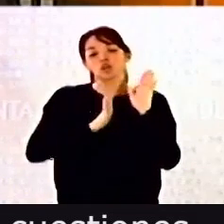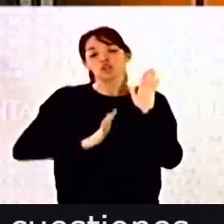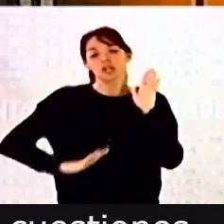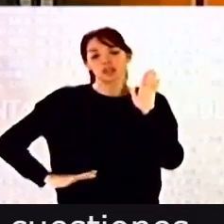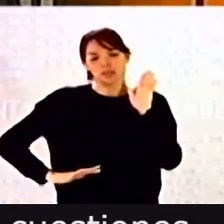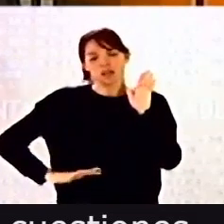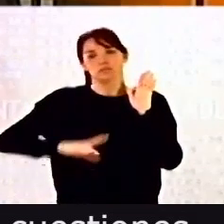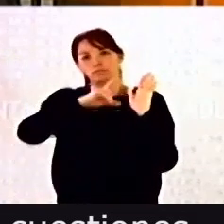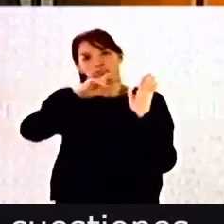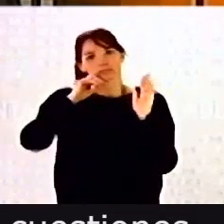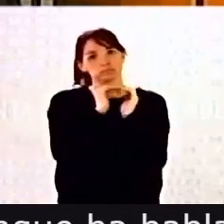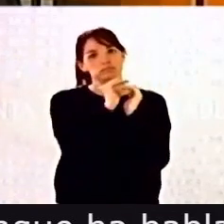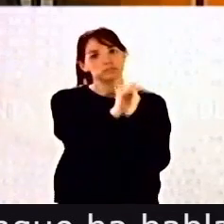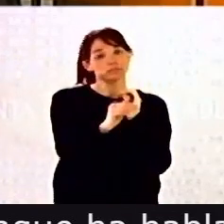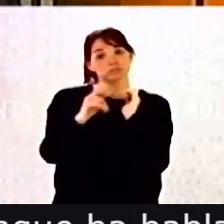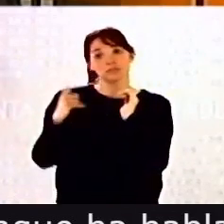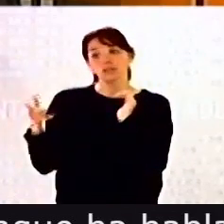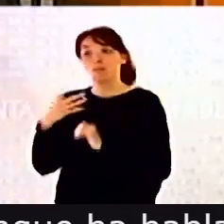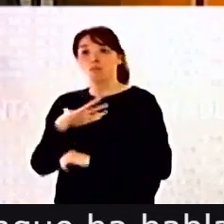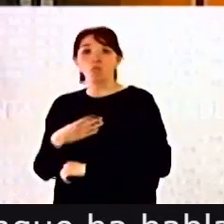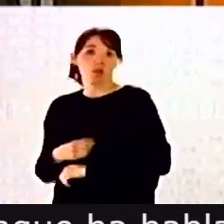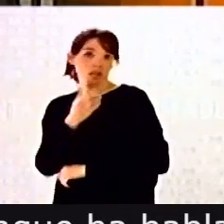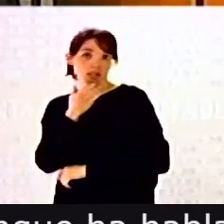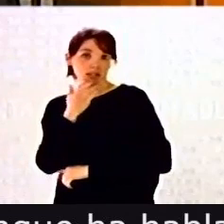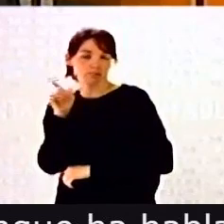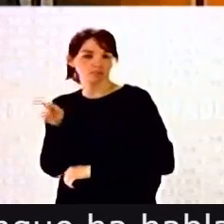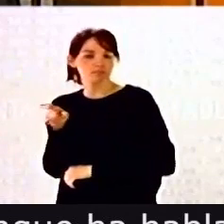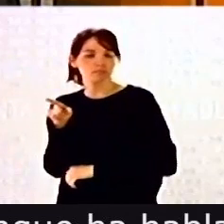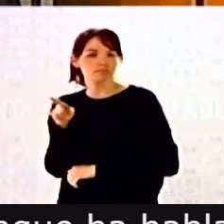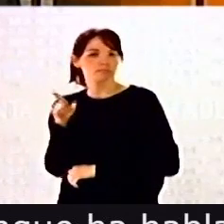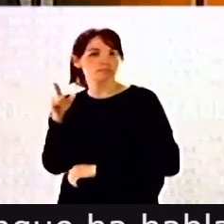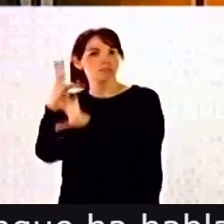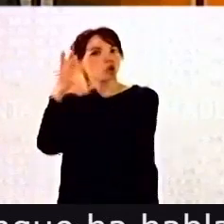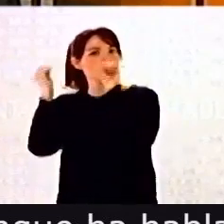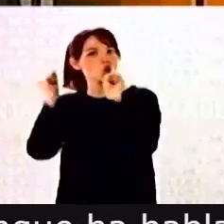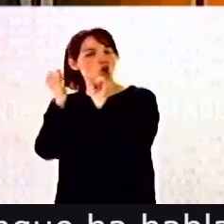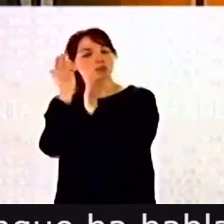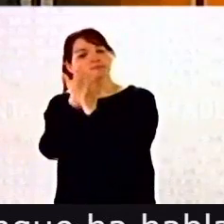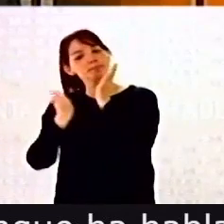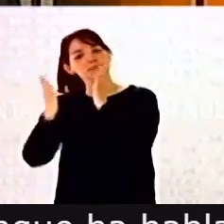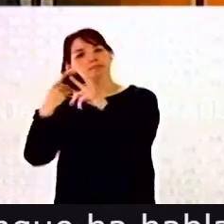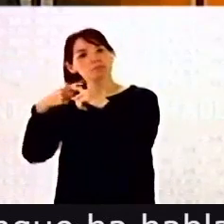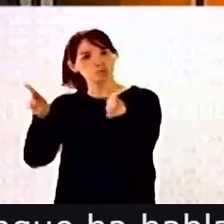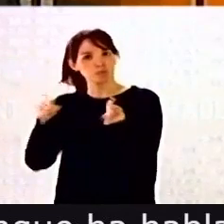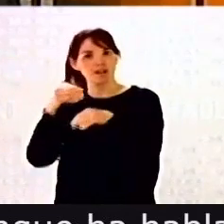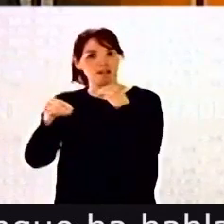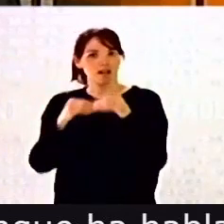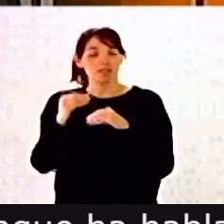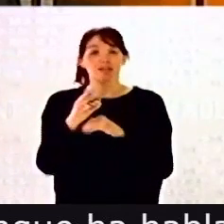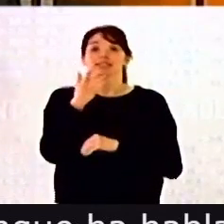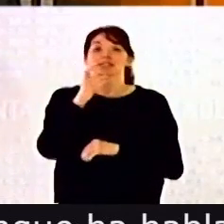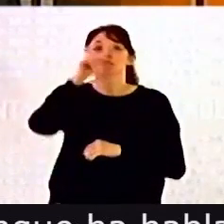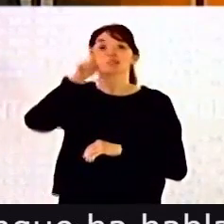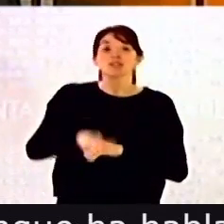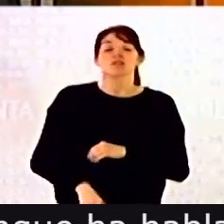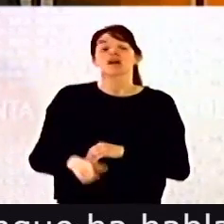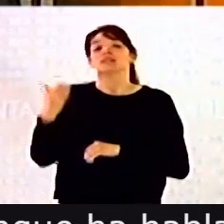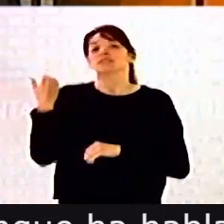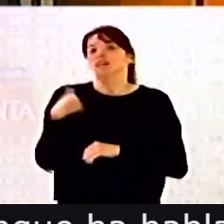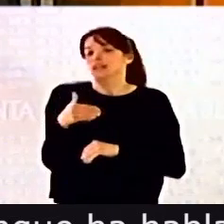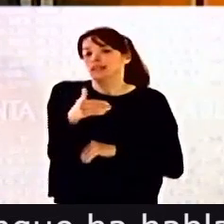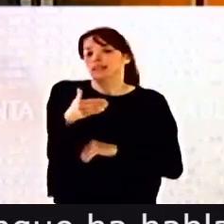algunas comunidades, como en Murcia, van a optar por un protocolo de visitas a aquellas personas que están en sus últimos